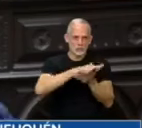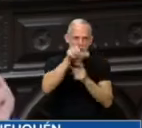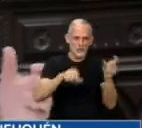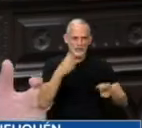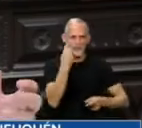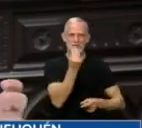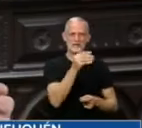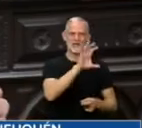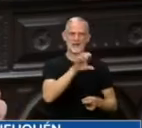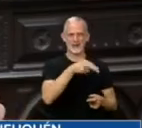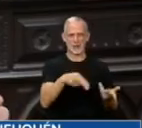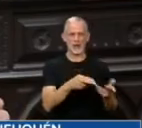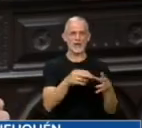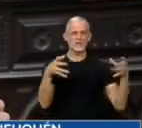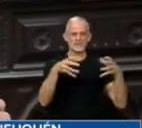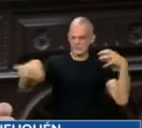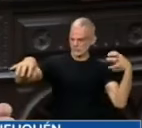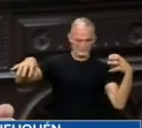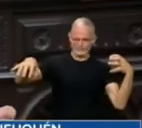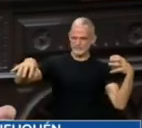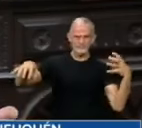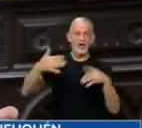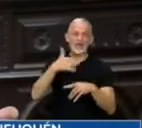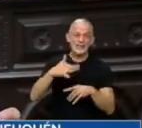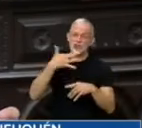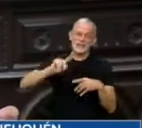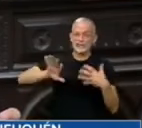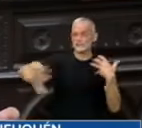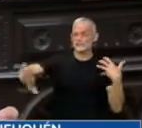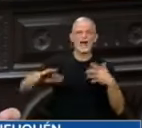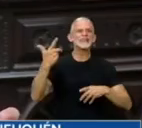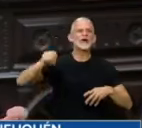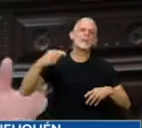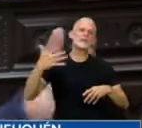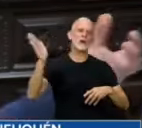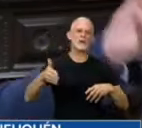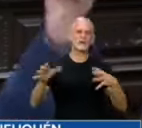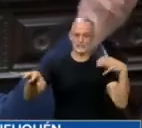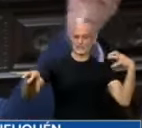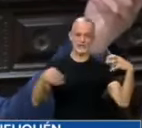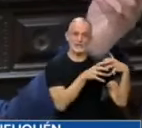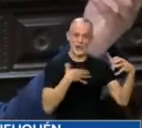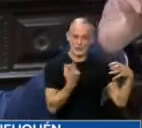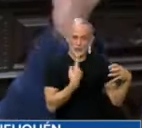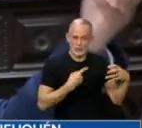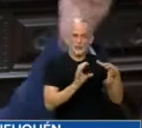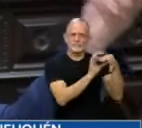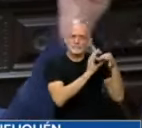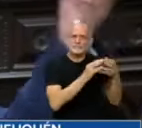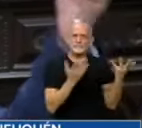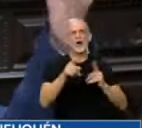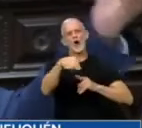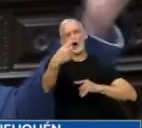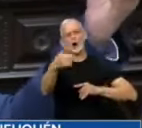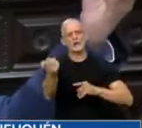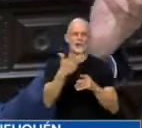neuquinos. De un lado de la grieta, los que no lo entendieron quedaron con el 3,5 y del otro lado, algunos fanatismos